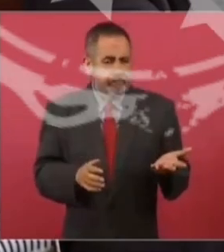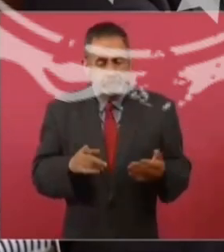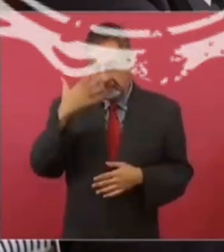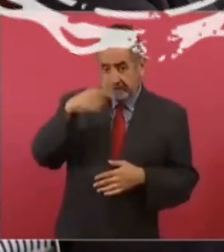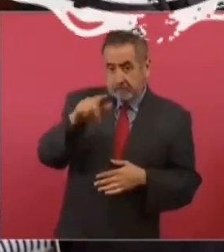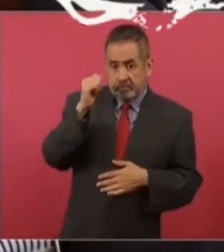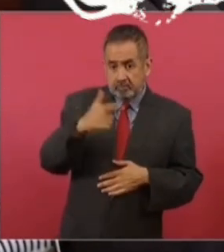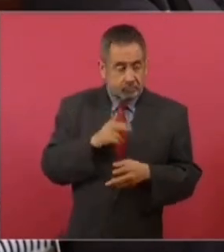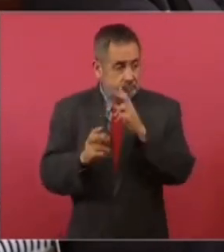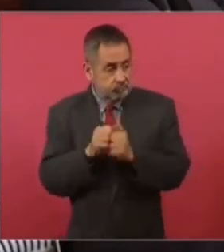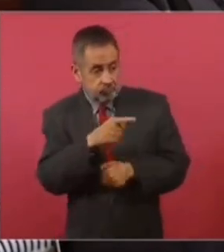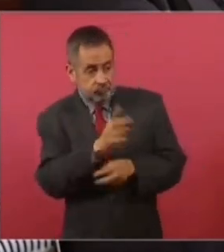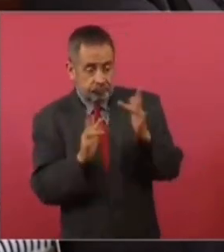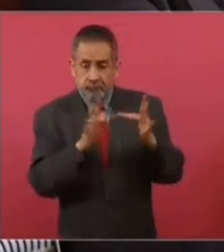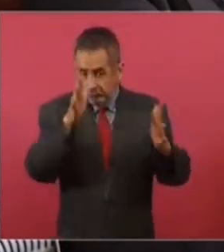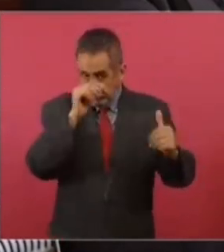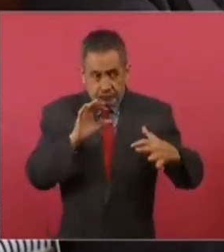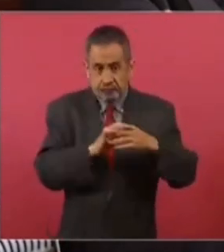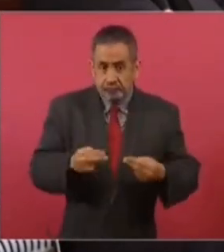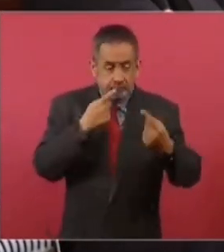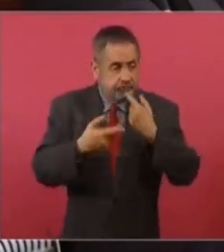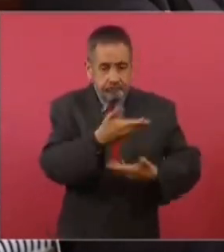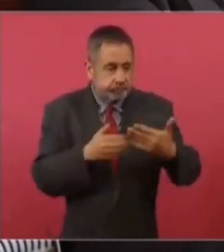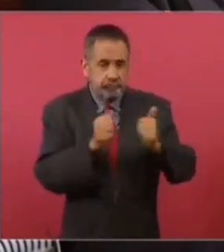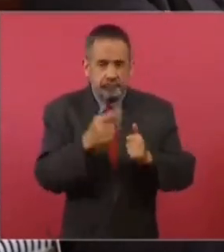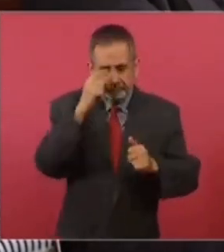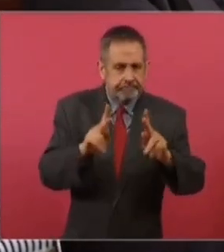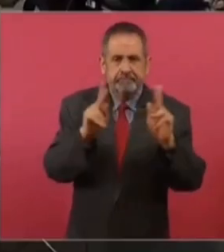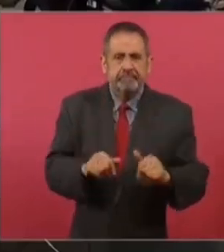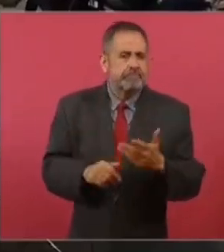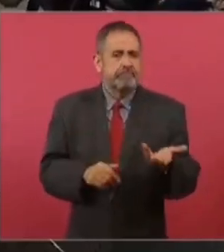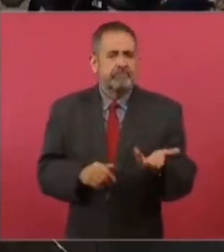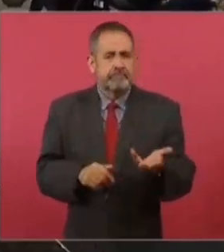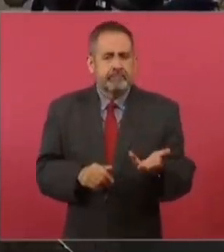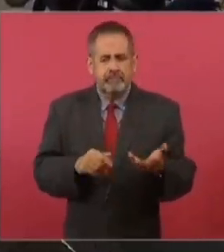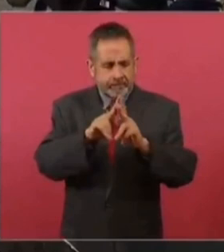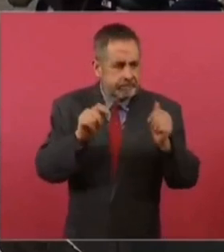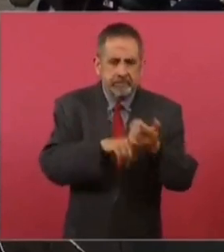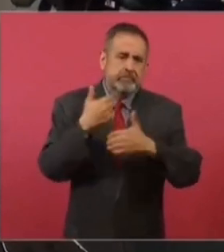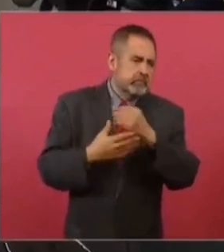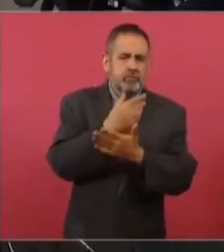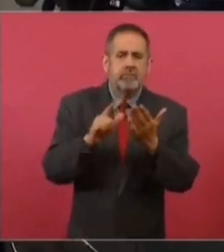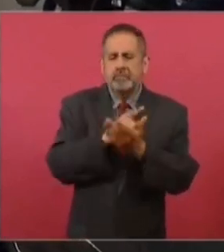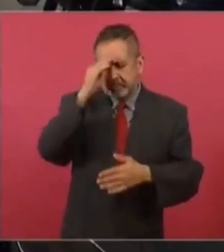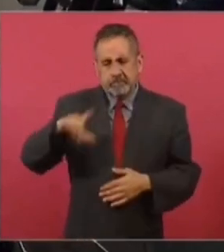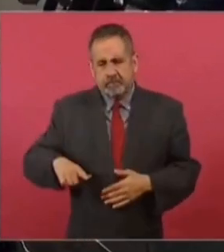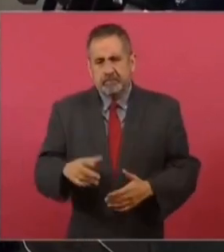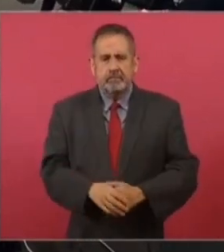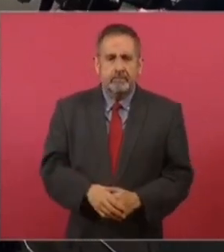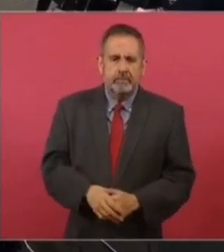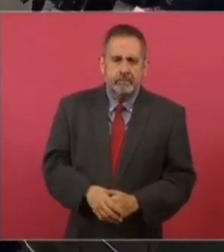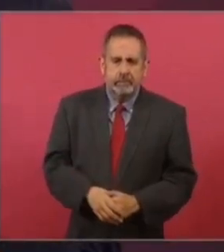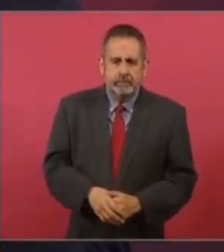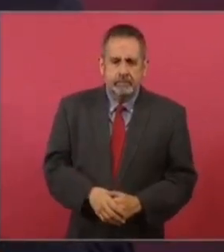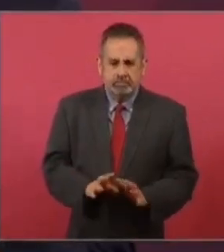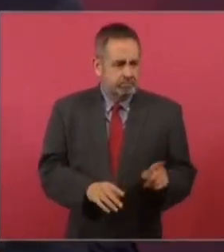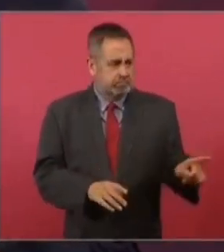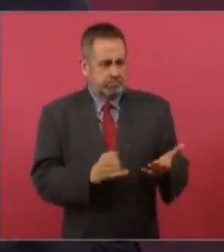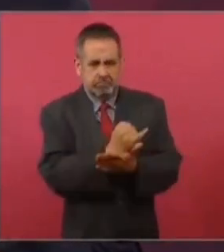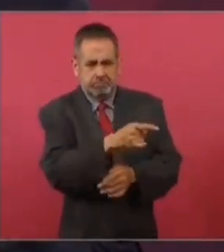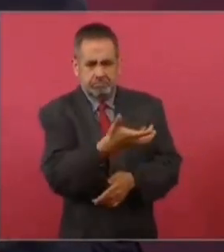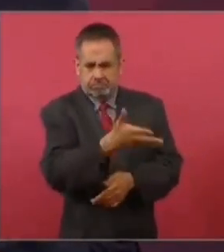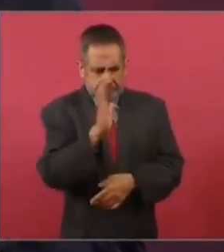Bueno, saber si ustedes sí le van a tomar la palabra o si va a haber esta negociación para terminar con la violencia y hacer a lo mejor una nueva ley. No sé qué prevé el gobierno, presidente. Pues que ellos tomen la